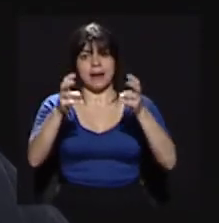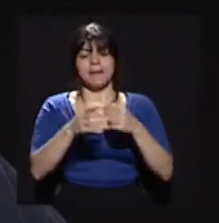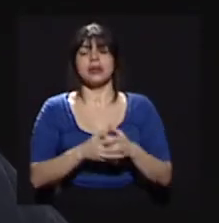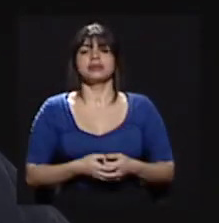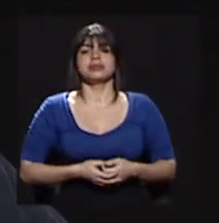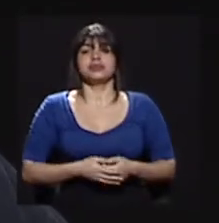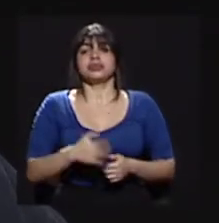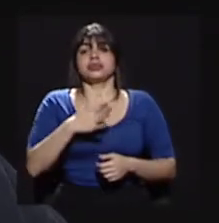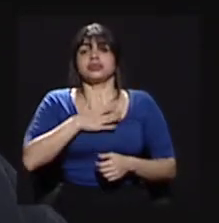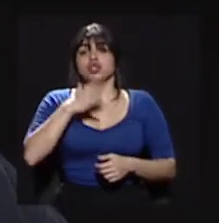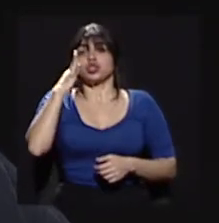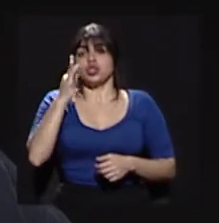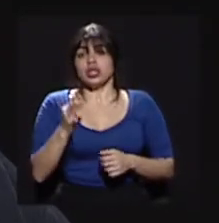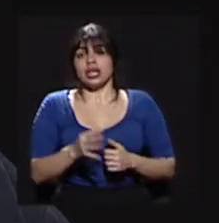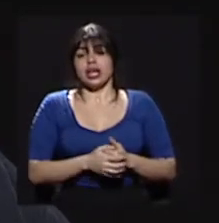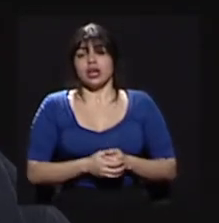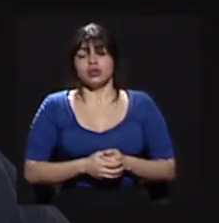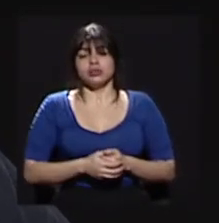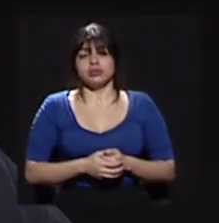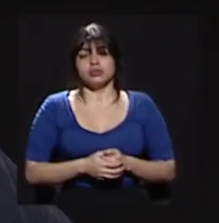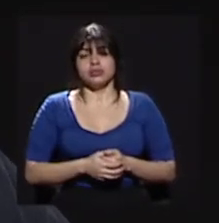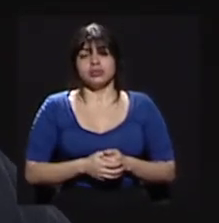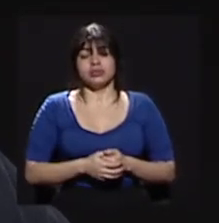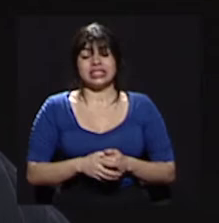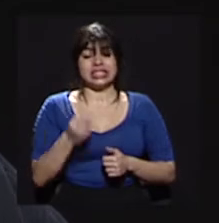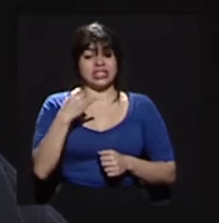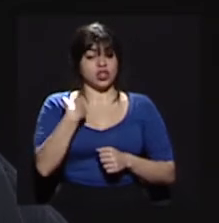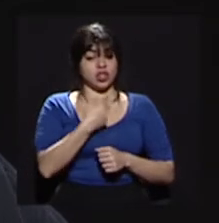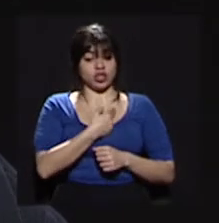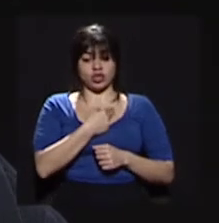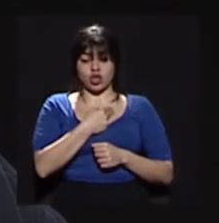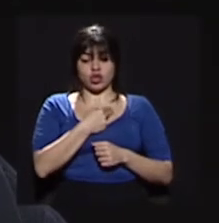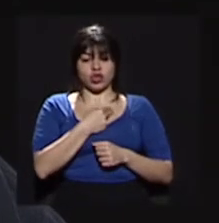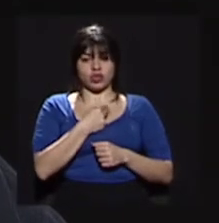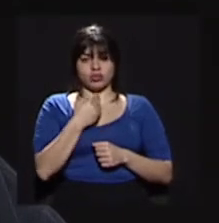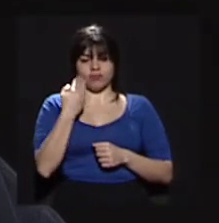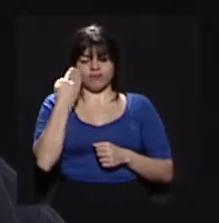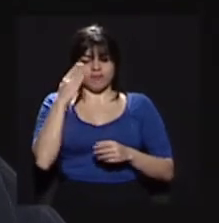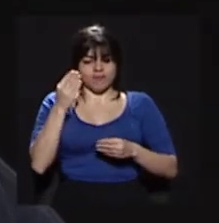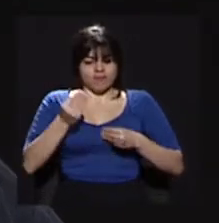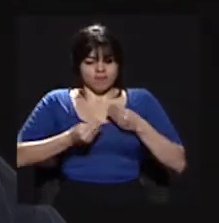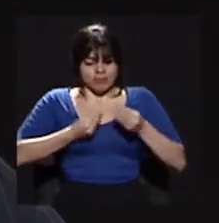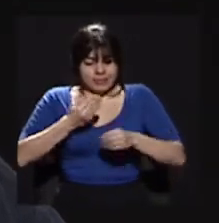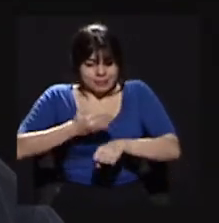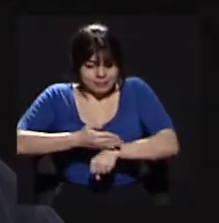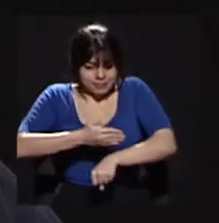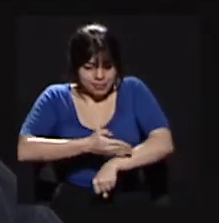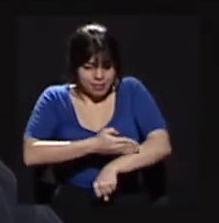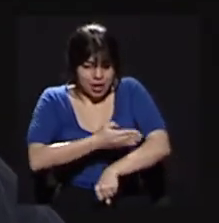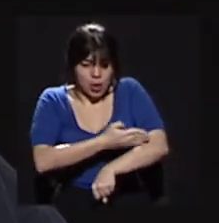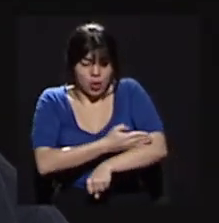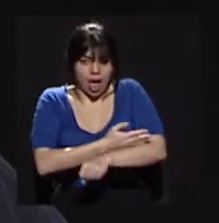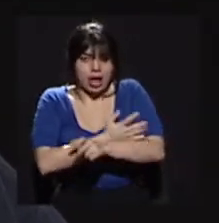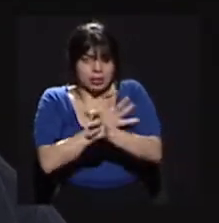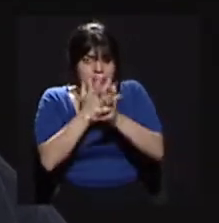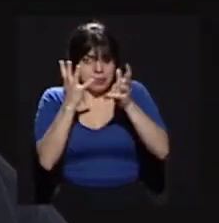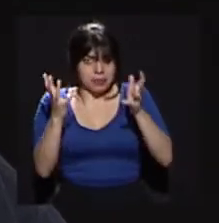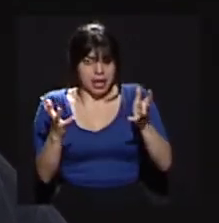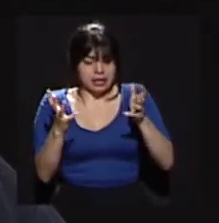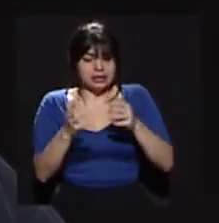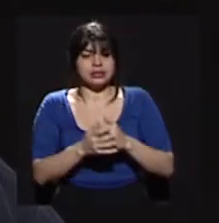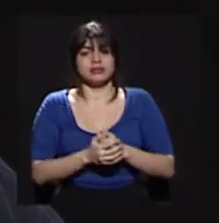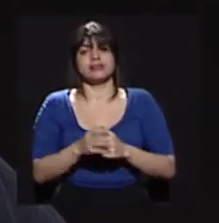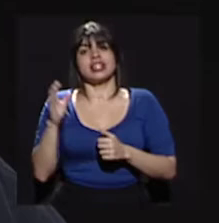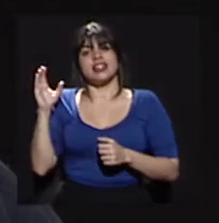y yo creo que si no somos capaces de mejorar significativamente la